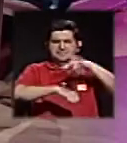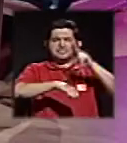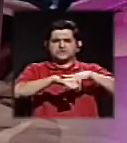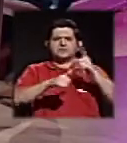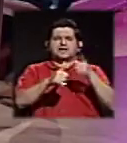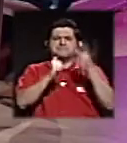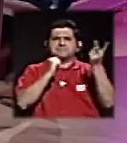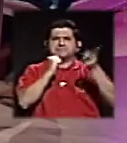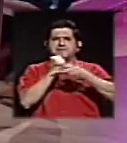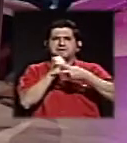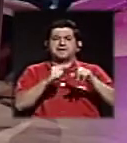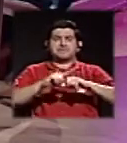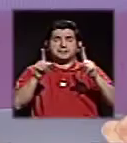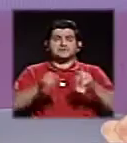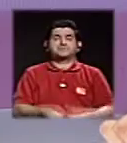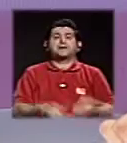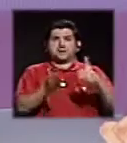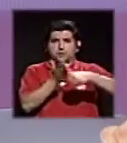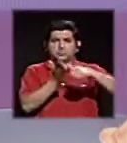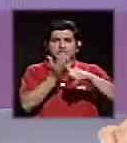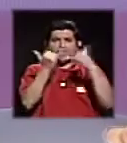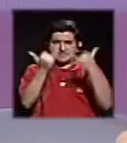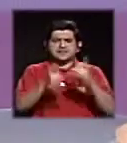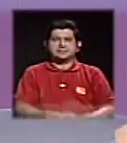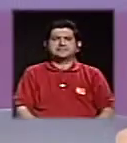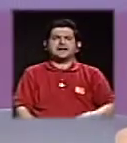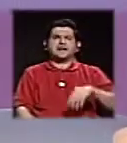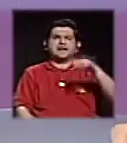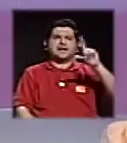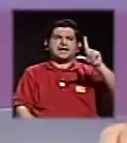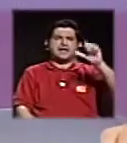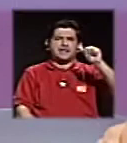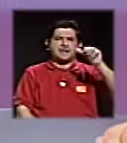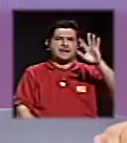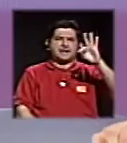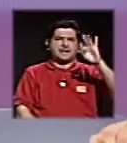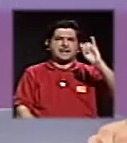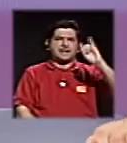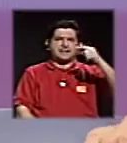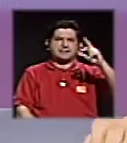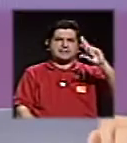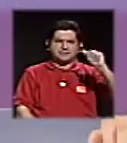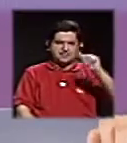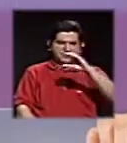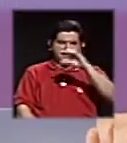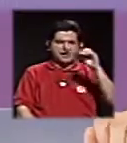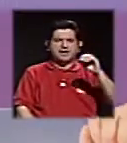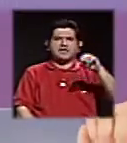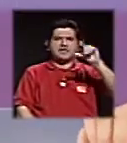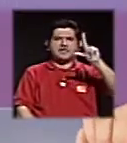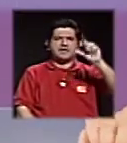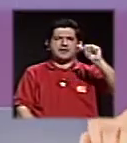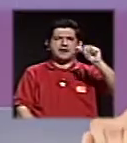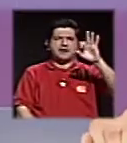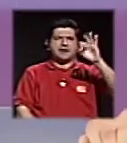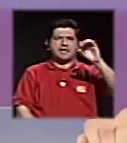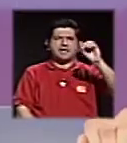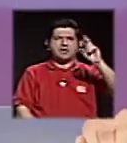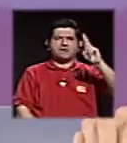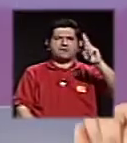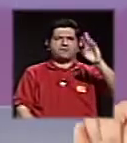primera vez pero se había agotado en la tigra y la tila y la fortuna en el 50 en el plebiscito